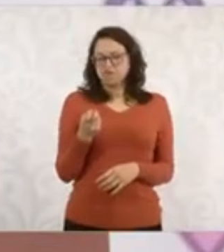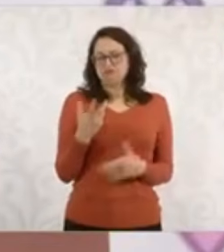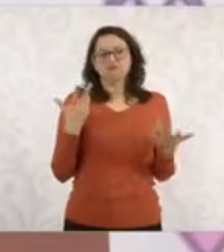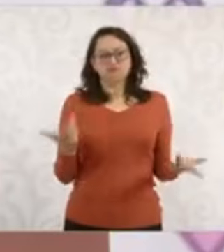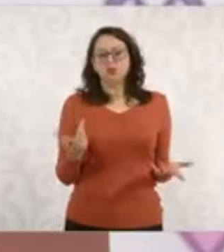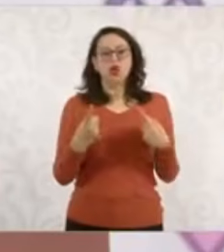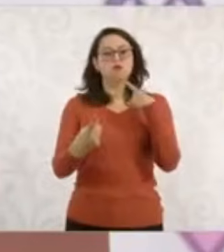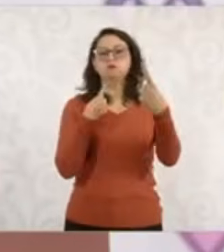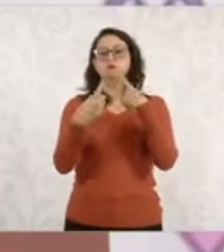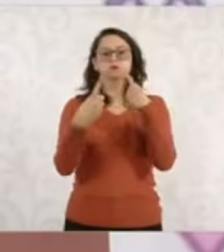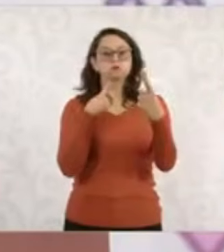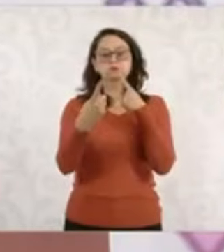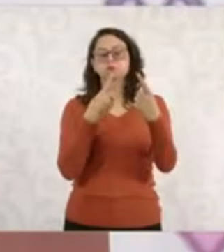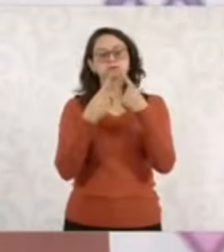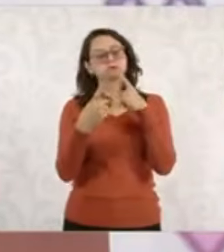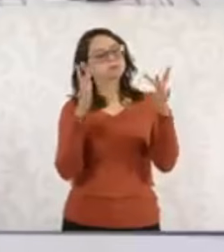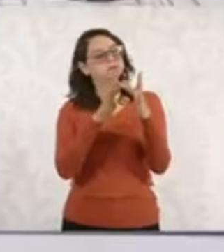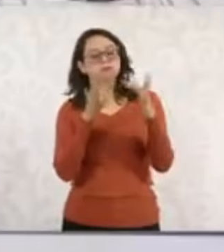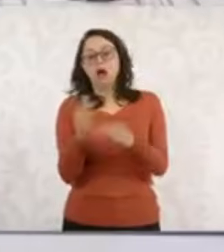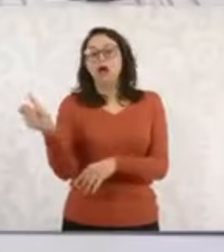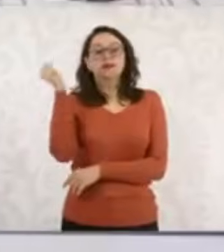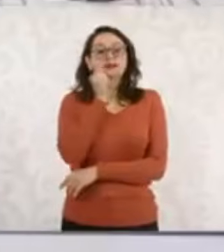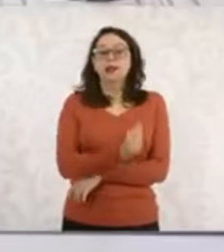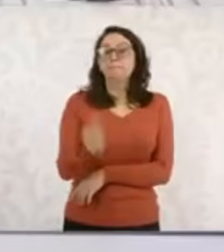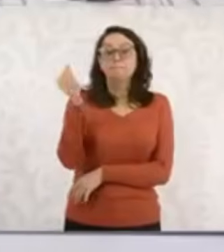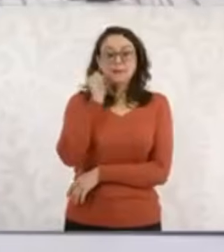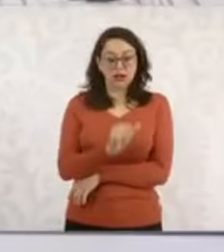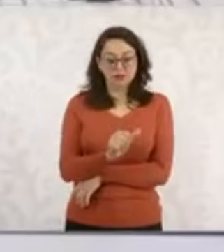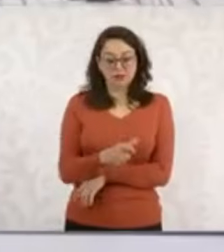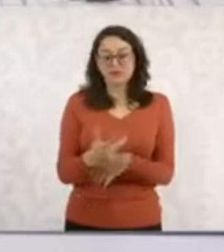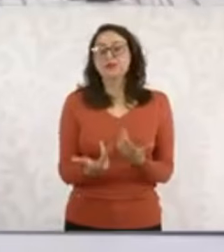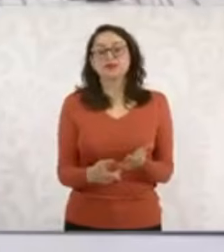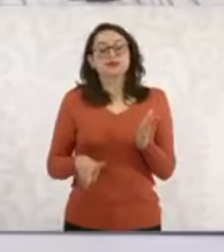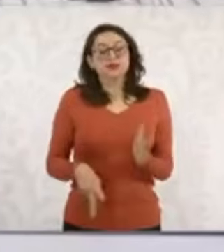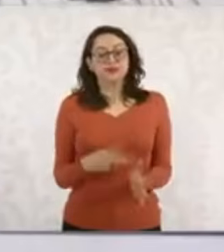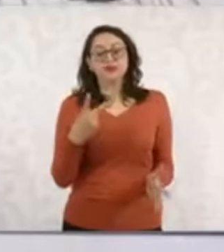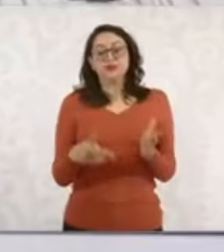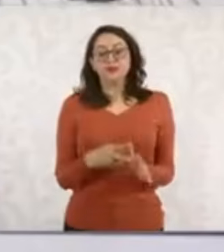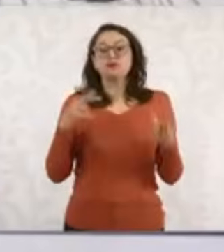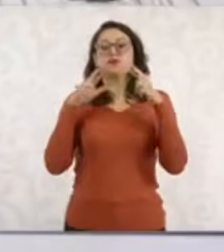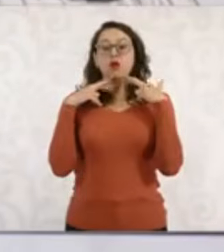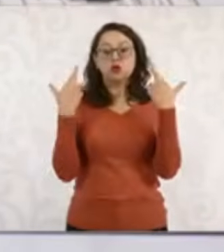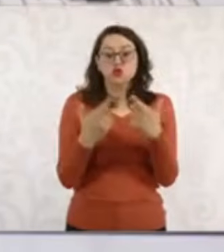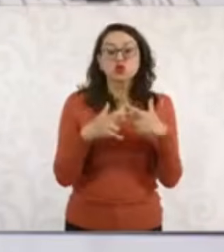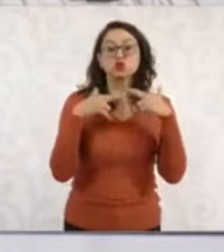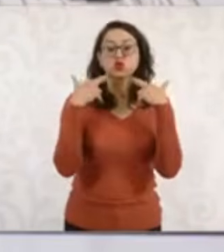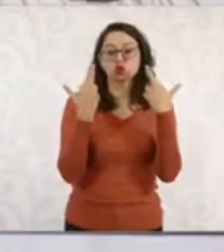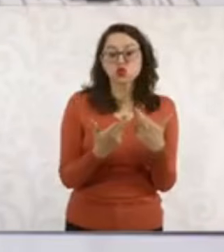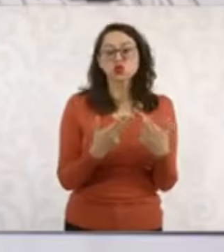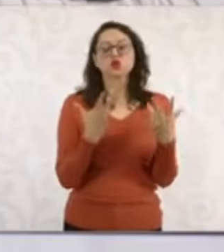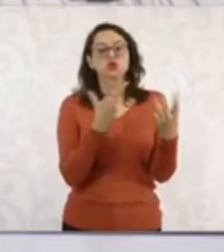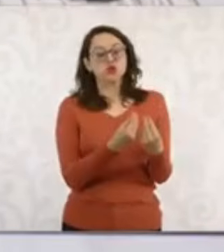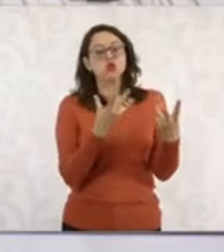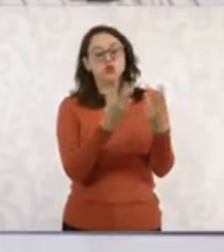un diálogo que se tiene de manera permanente y que se mantiene en cada una de las reuniones en donde se está